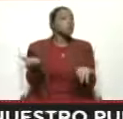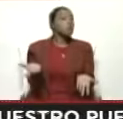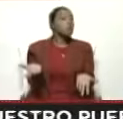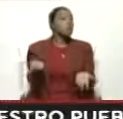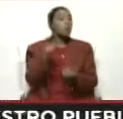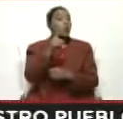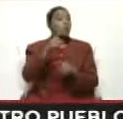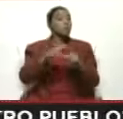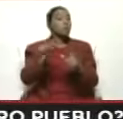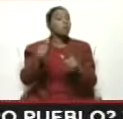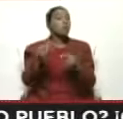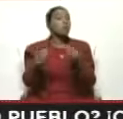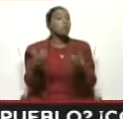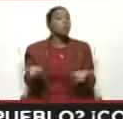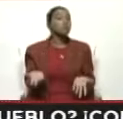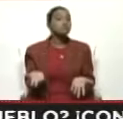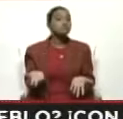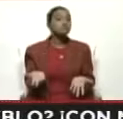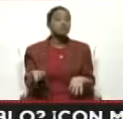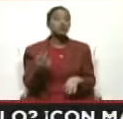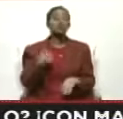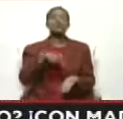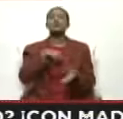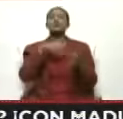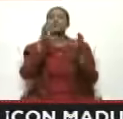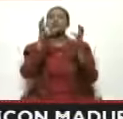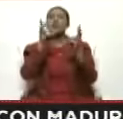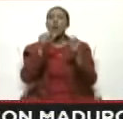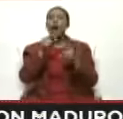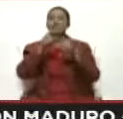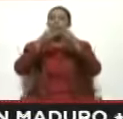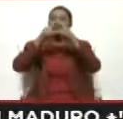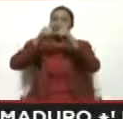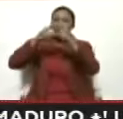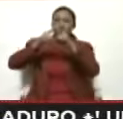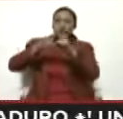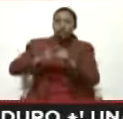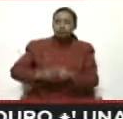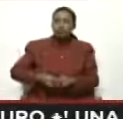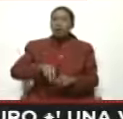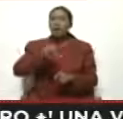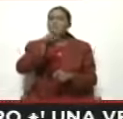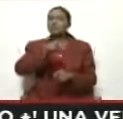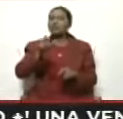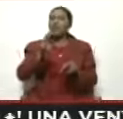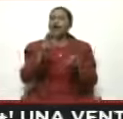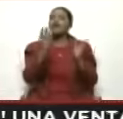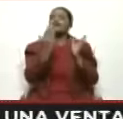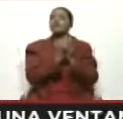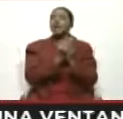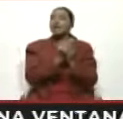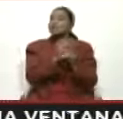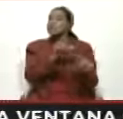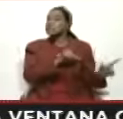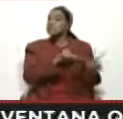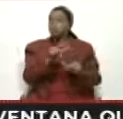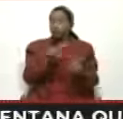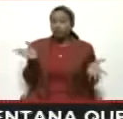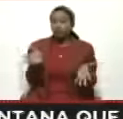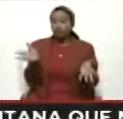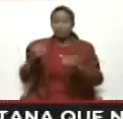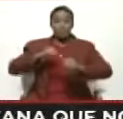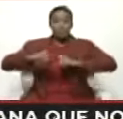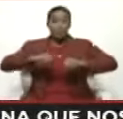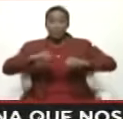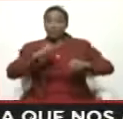¿Cuánta gente tendremos nosotros registrada, listos para movilizarlo? Por eso es que la oposición desde hace días anda